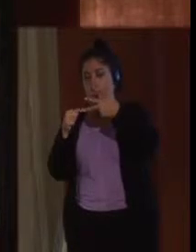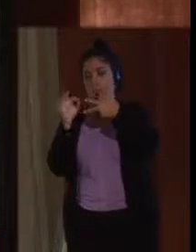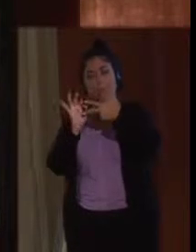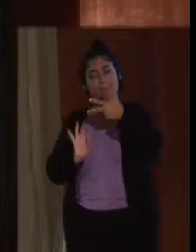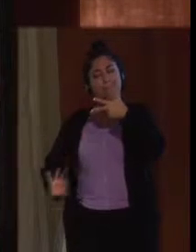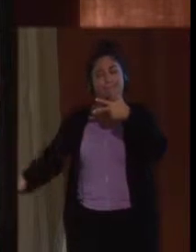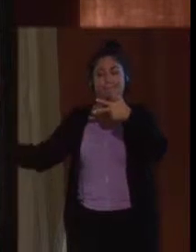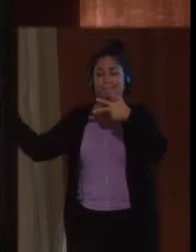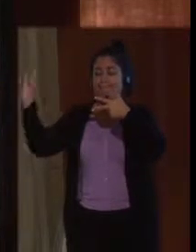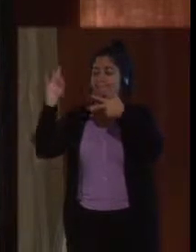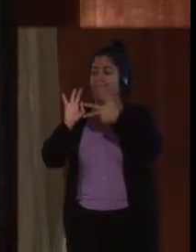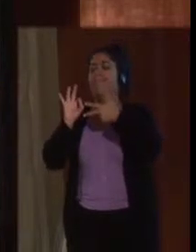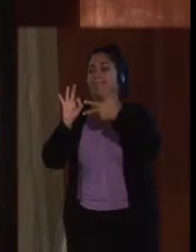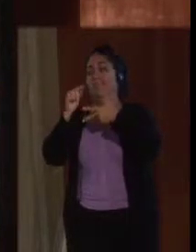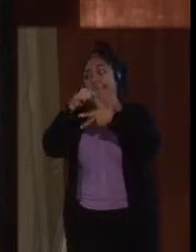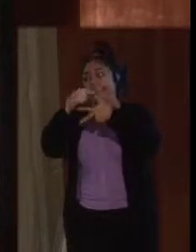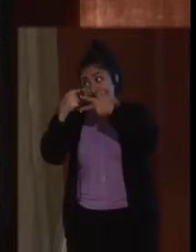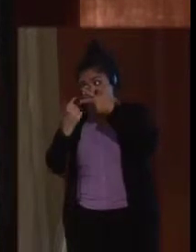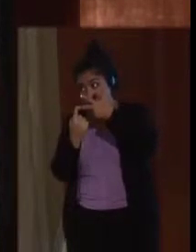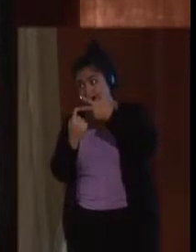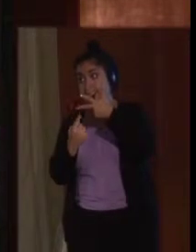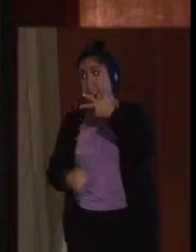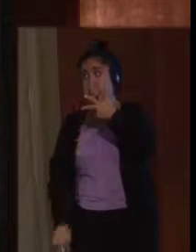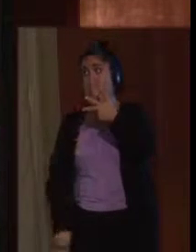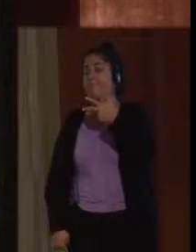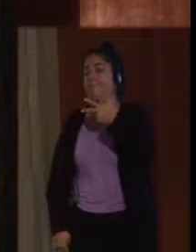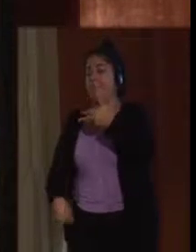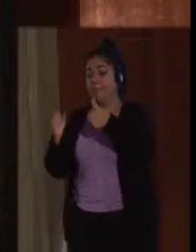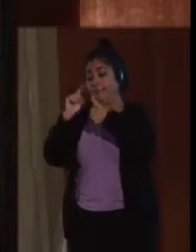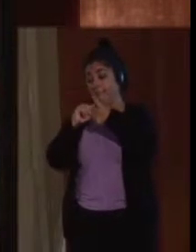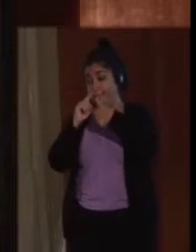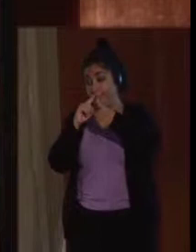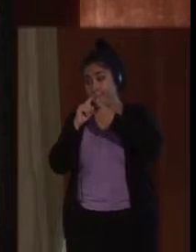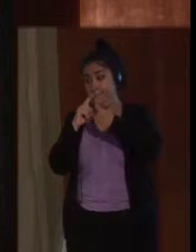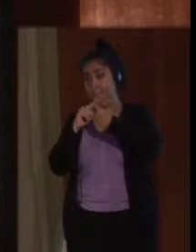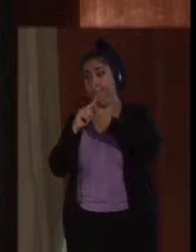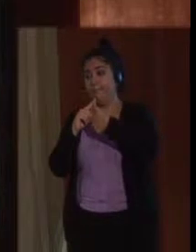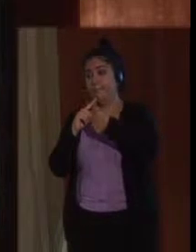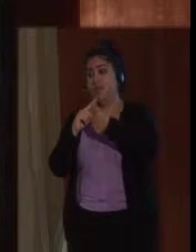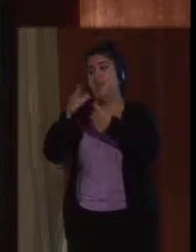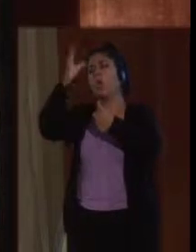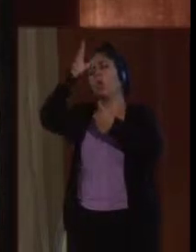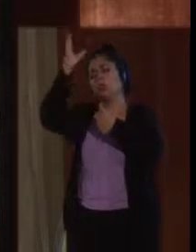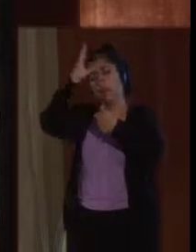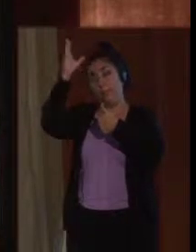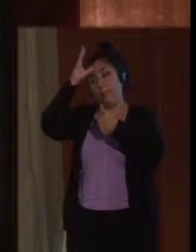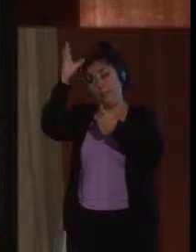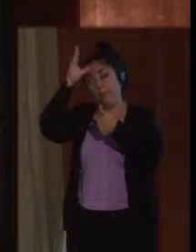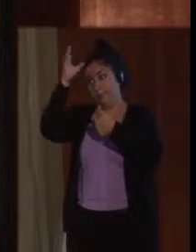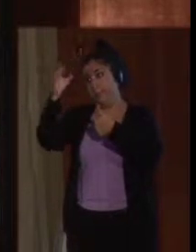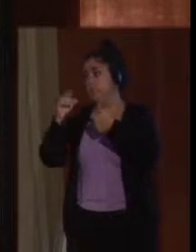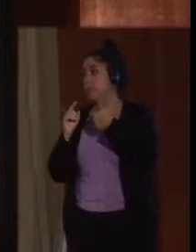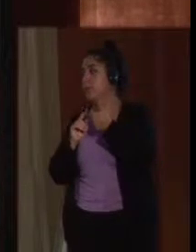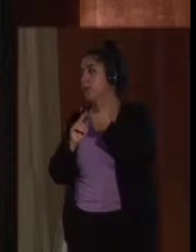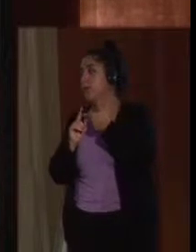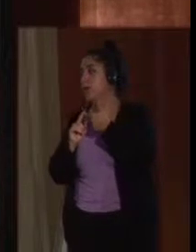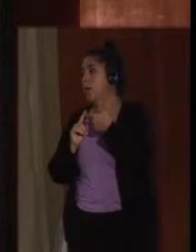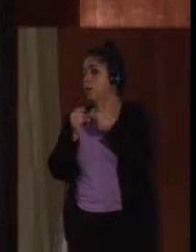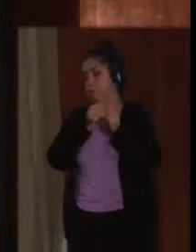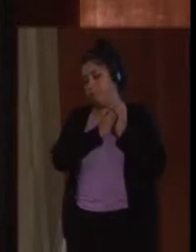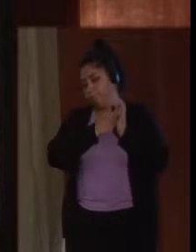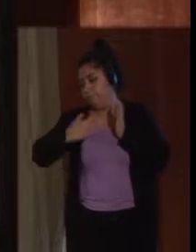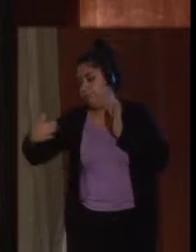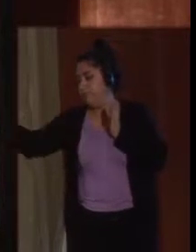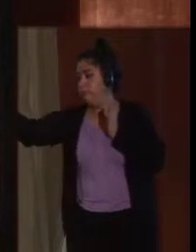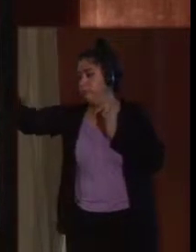mención en esa línea el tiempo, cómo así se trabajó el tema de los conceptos, la base teórica, la